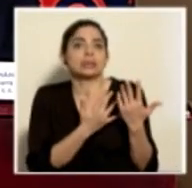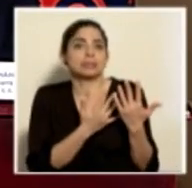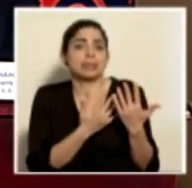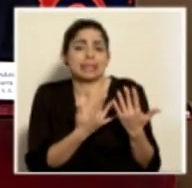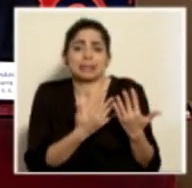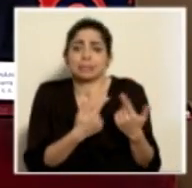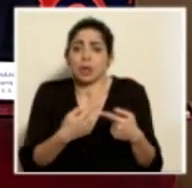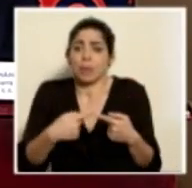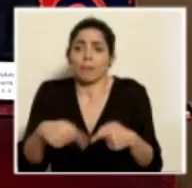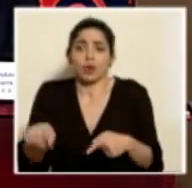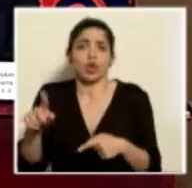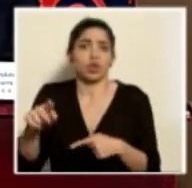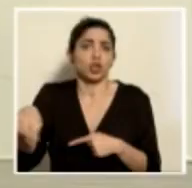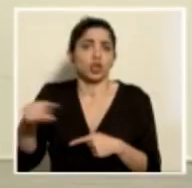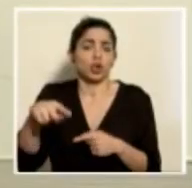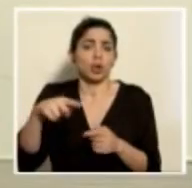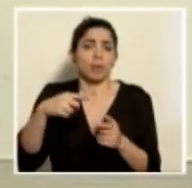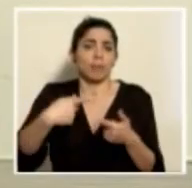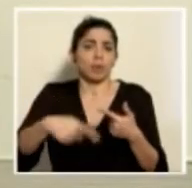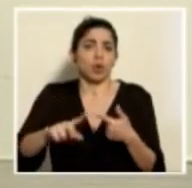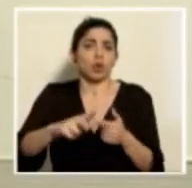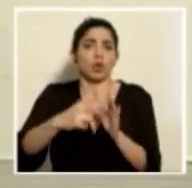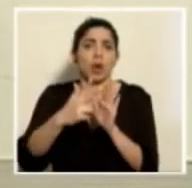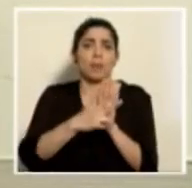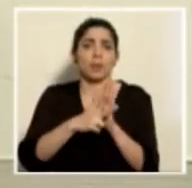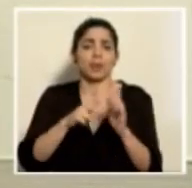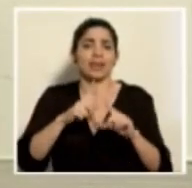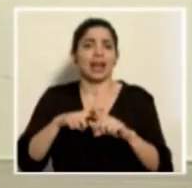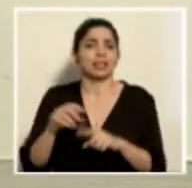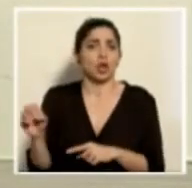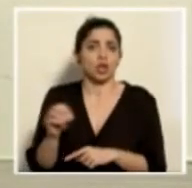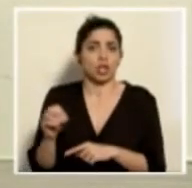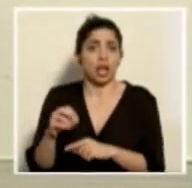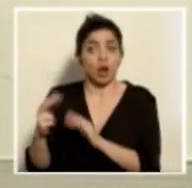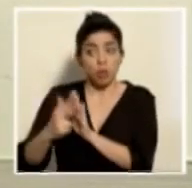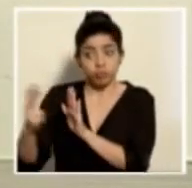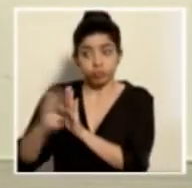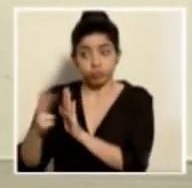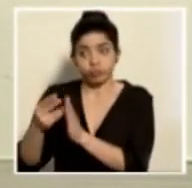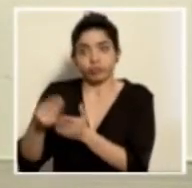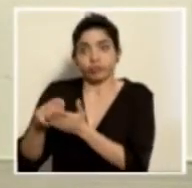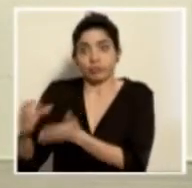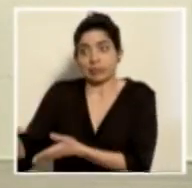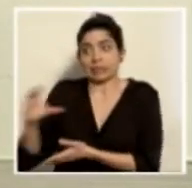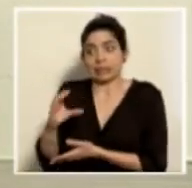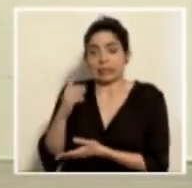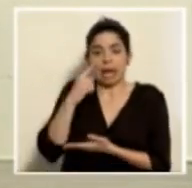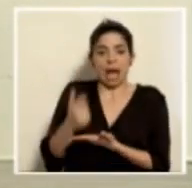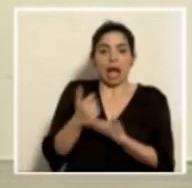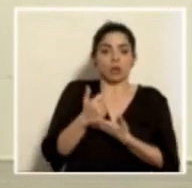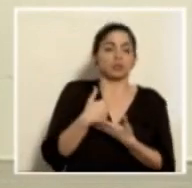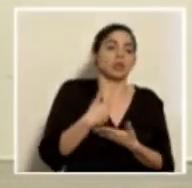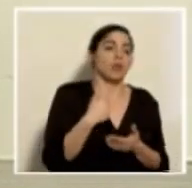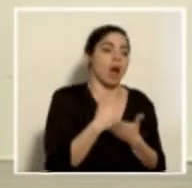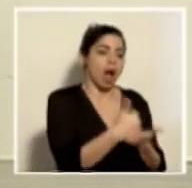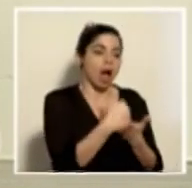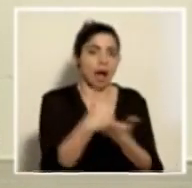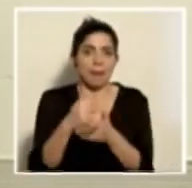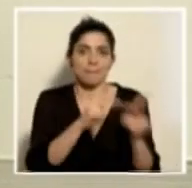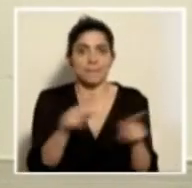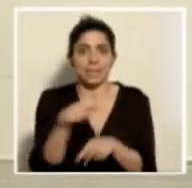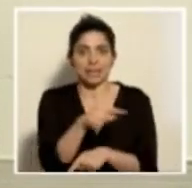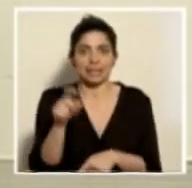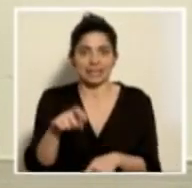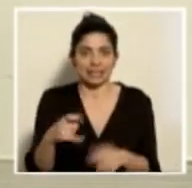Espero la pronta aprobación del extraordinario para que se pueda ayudar a la gente que no se ha podido ayudar hasta ahora. Y créanme